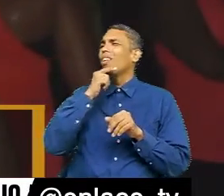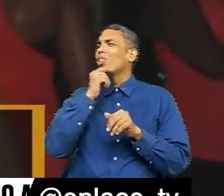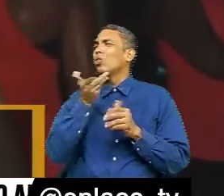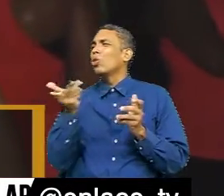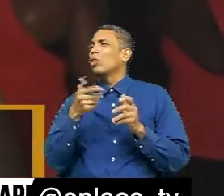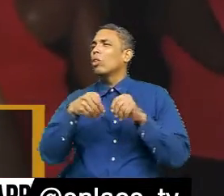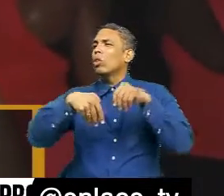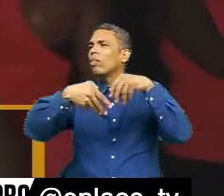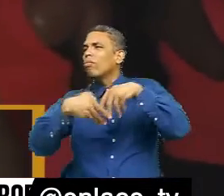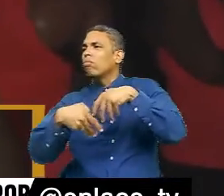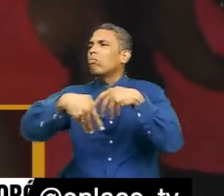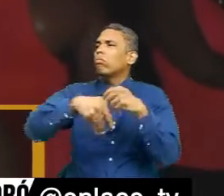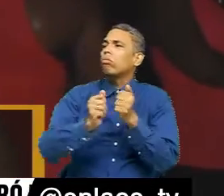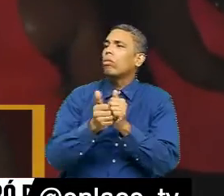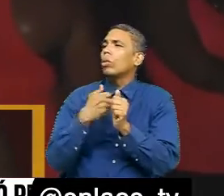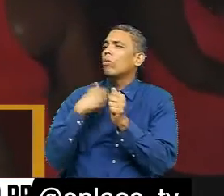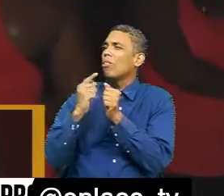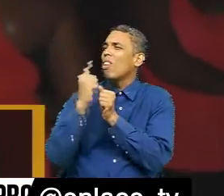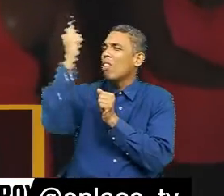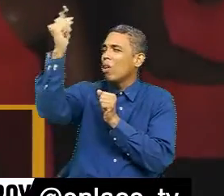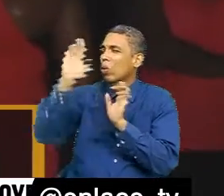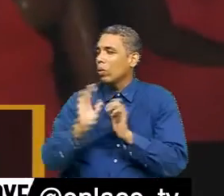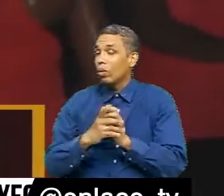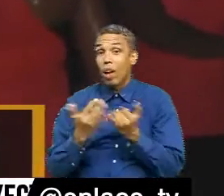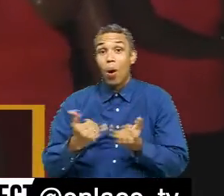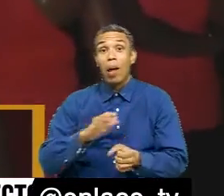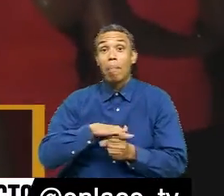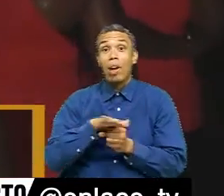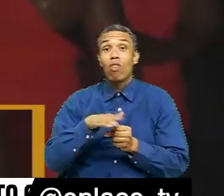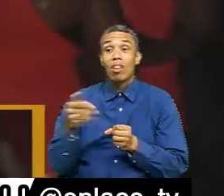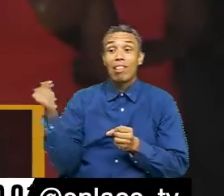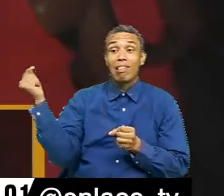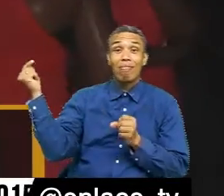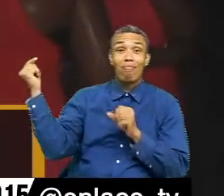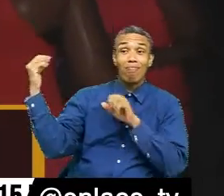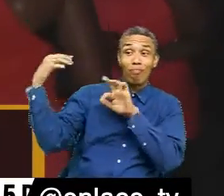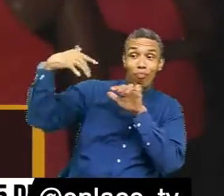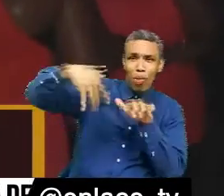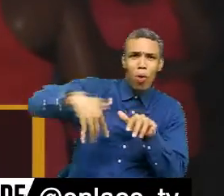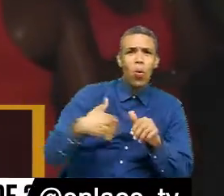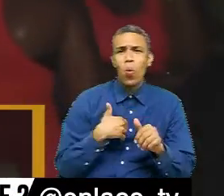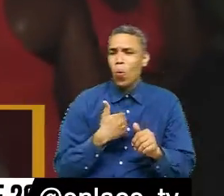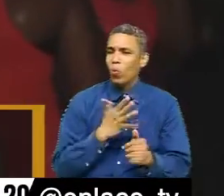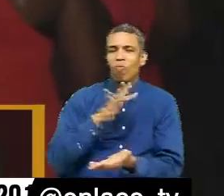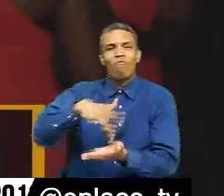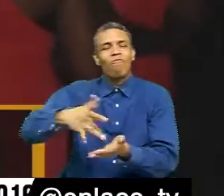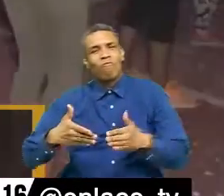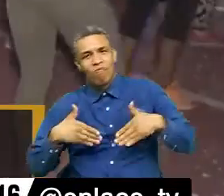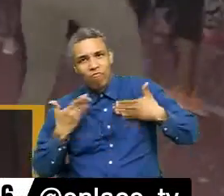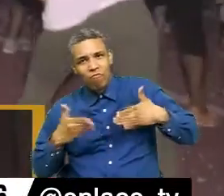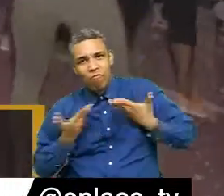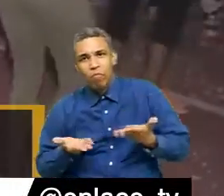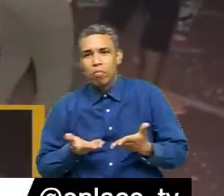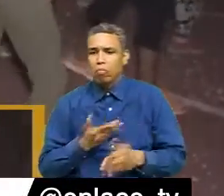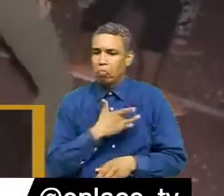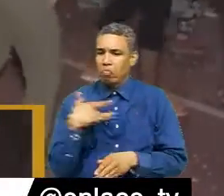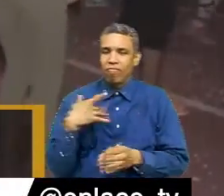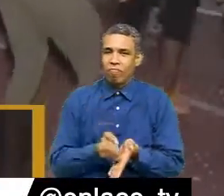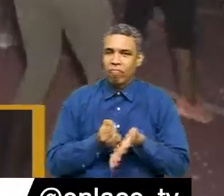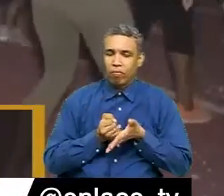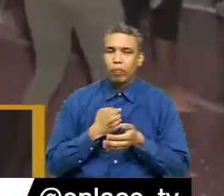que nos trajeran aquí al barrio Danubio para la Comuna 6 para que diera motivo a las personas que hicieran deporte, por salud, por bienestar. Líderes del sector,